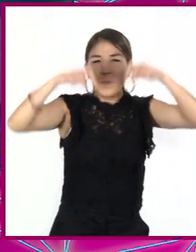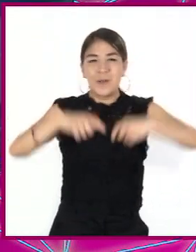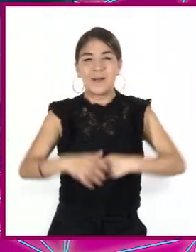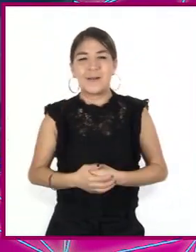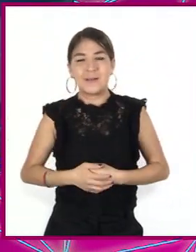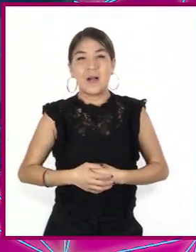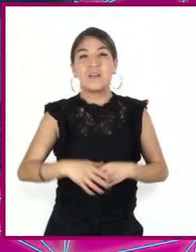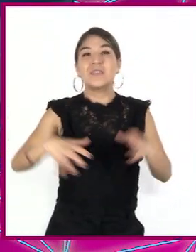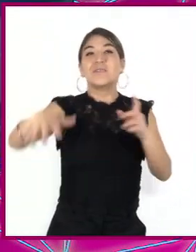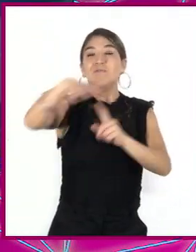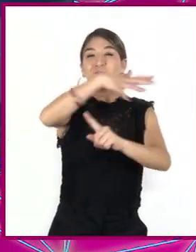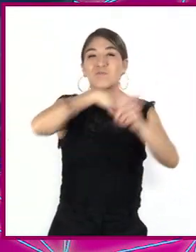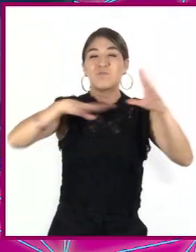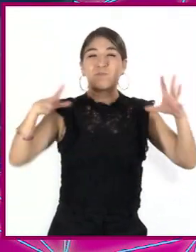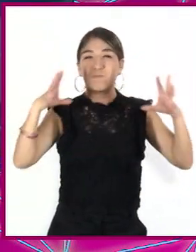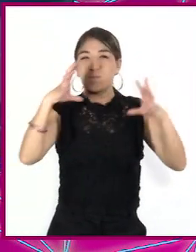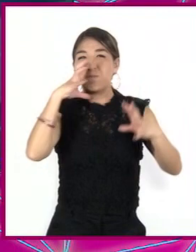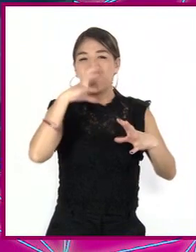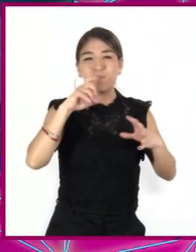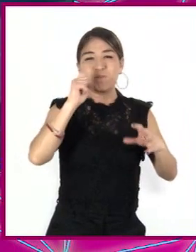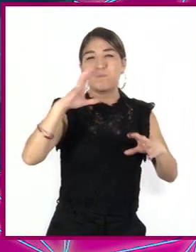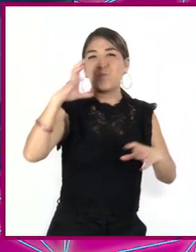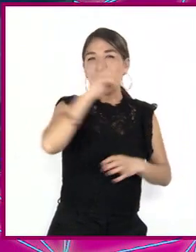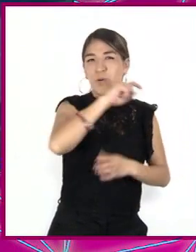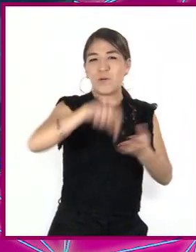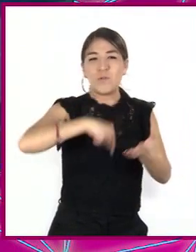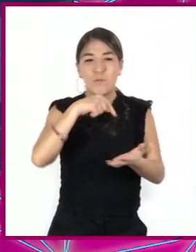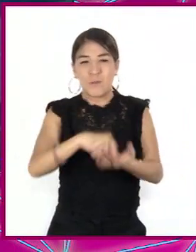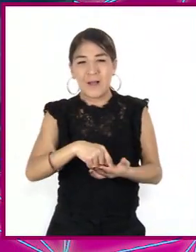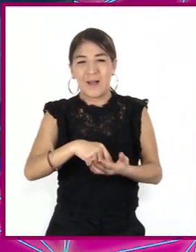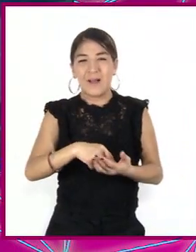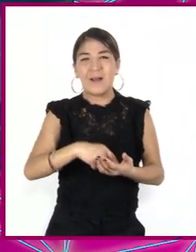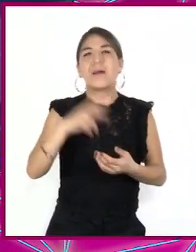presión atmosférica y viento.